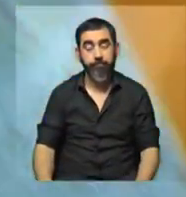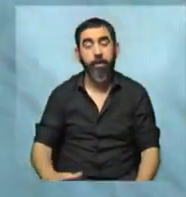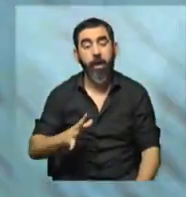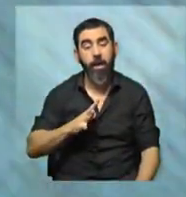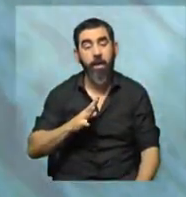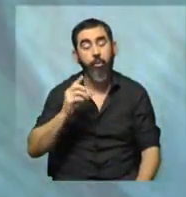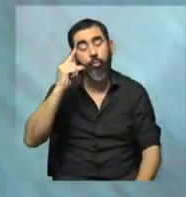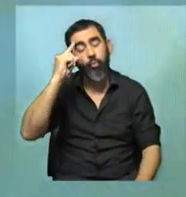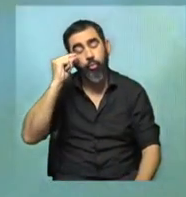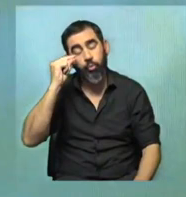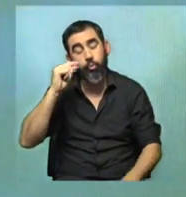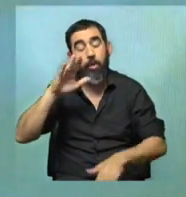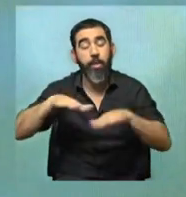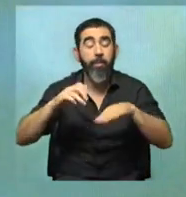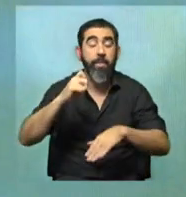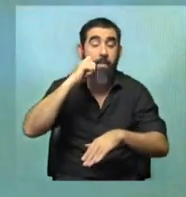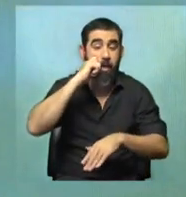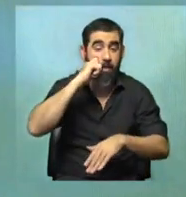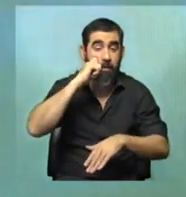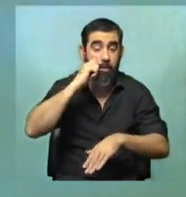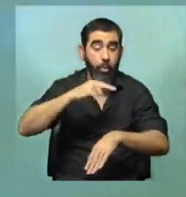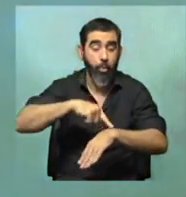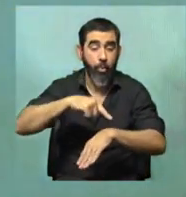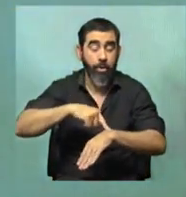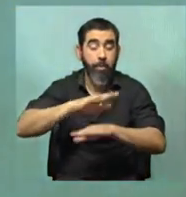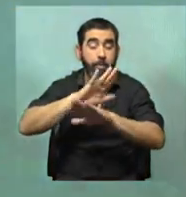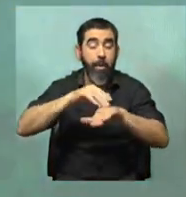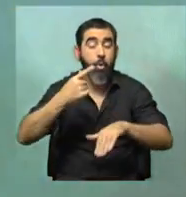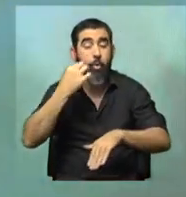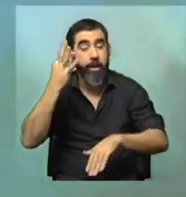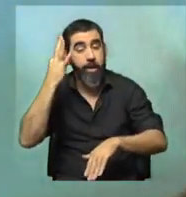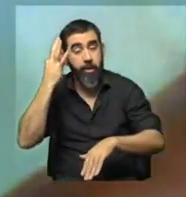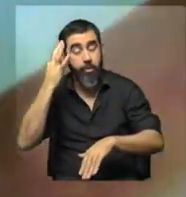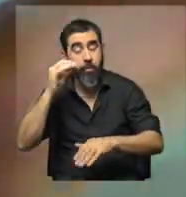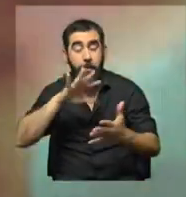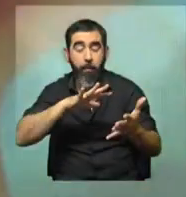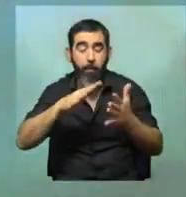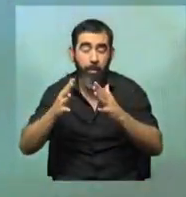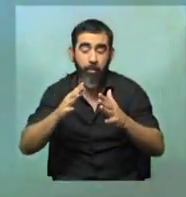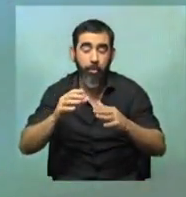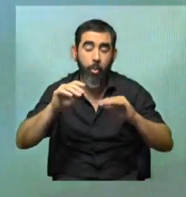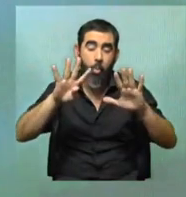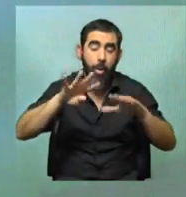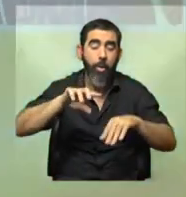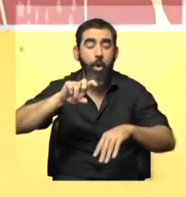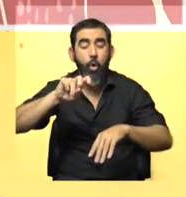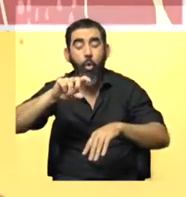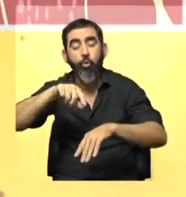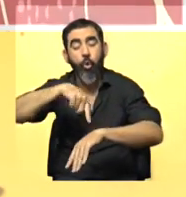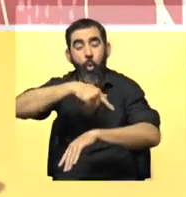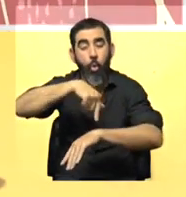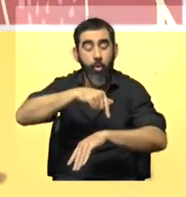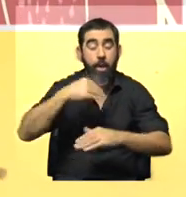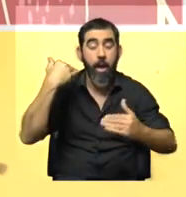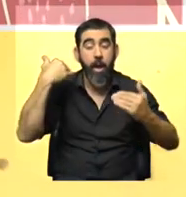sueño recomendada según la edad. Para los niños y las niñas es alrededor entre 9 y 12 horas, en